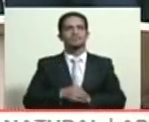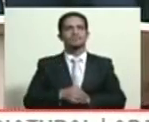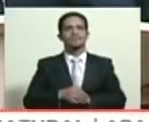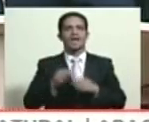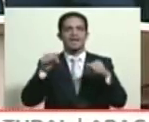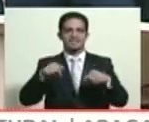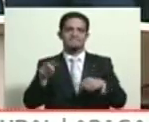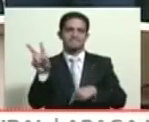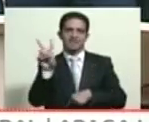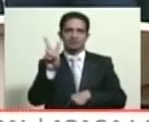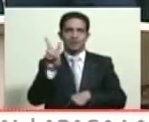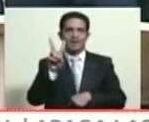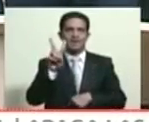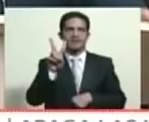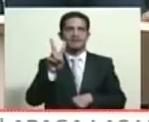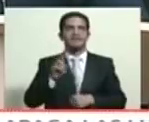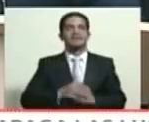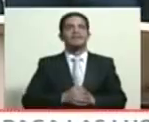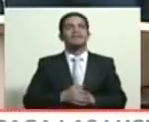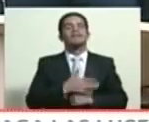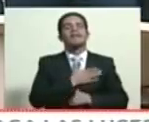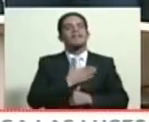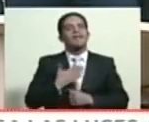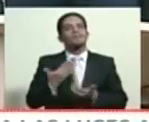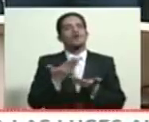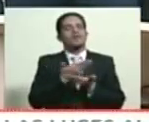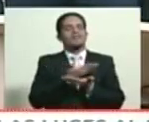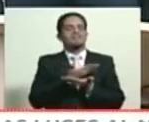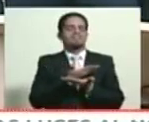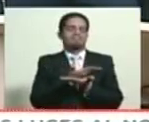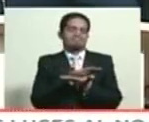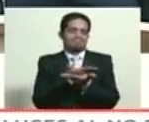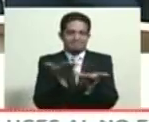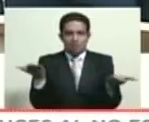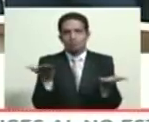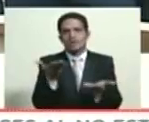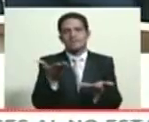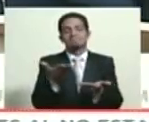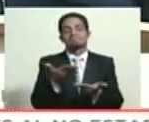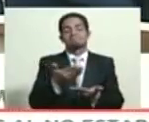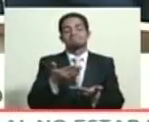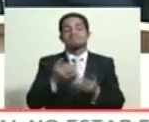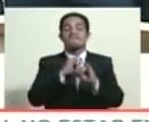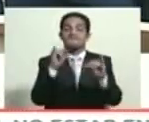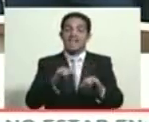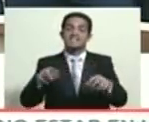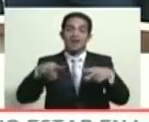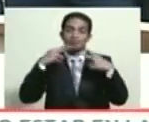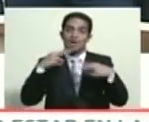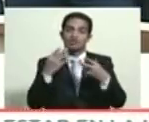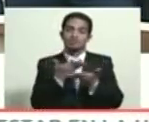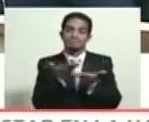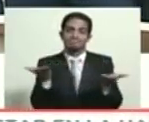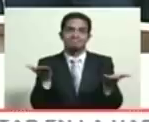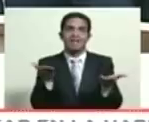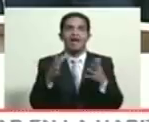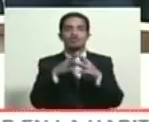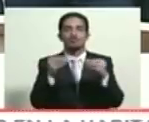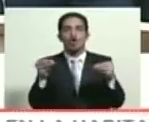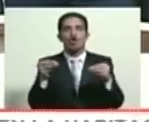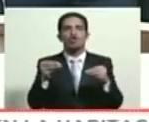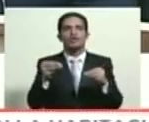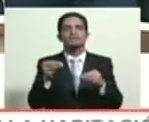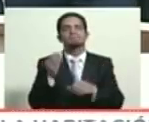patria Venezuela. Queremos desearle lo mejor, un feliz almuerzo a todas y a todos, a